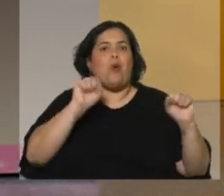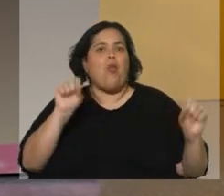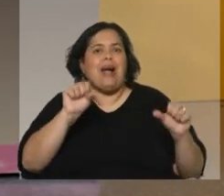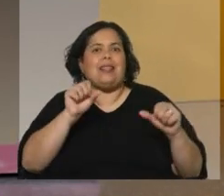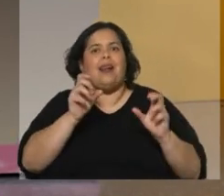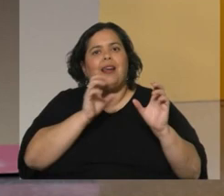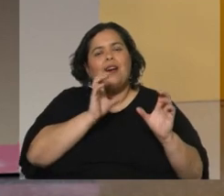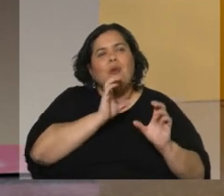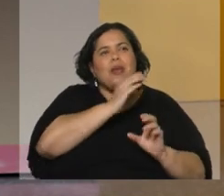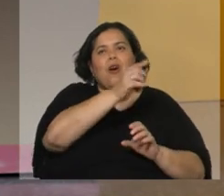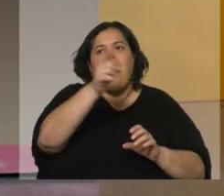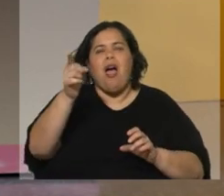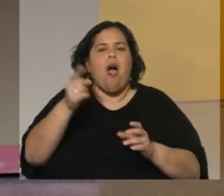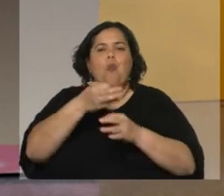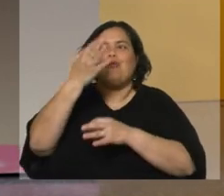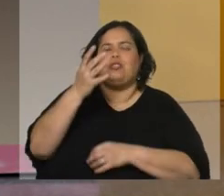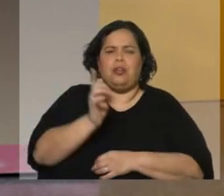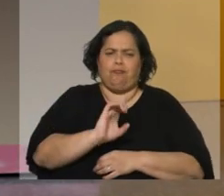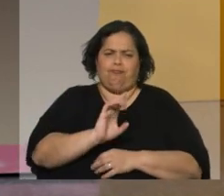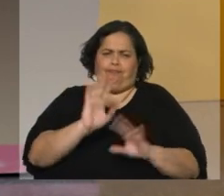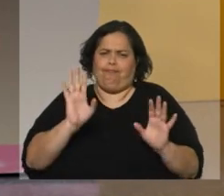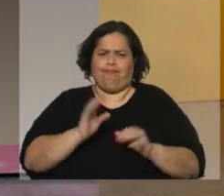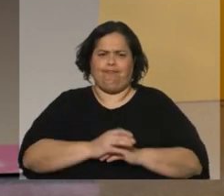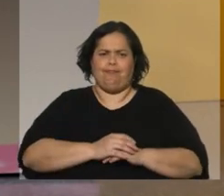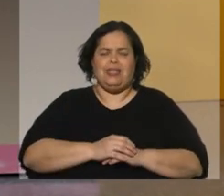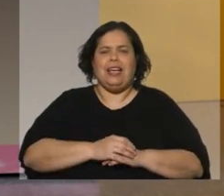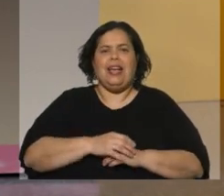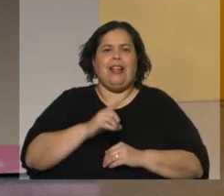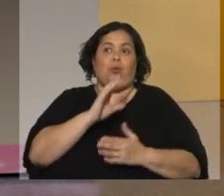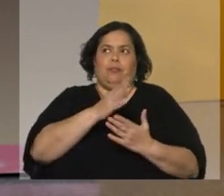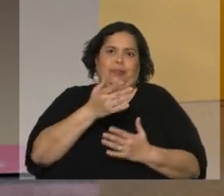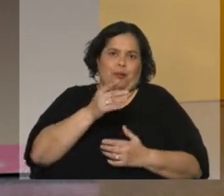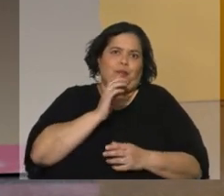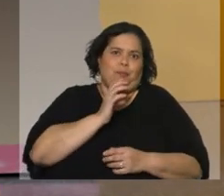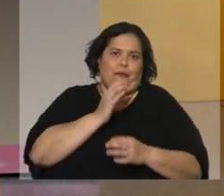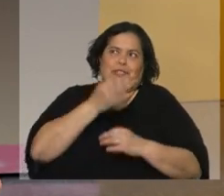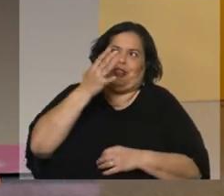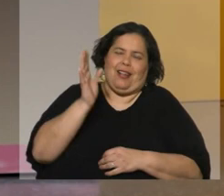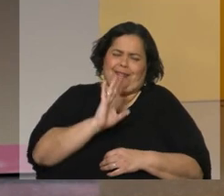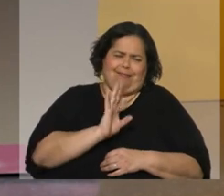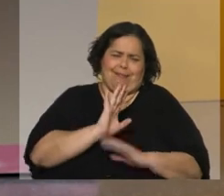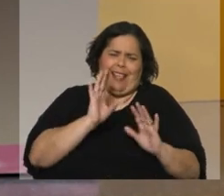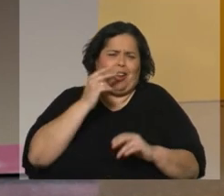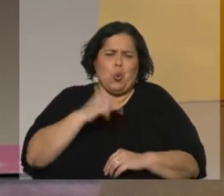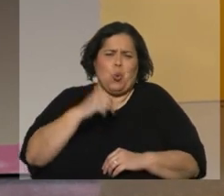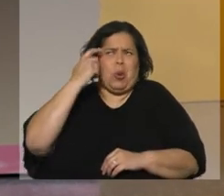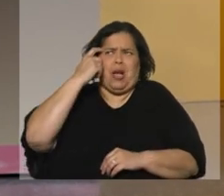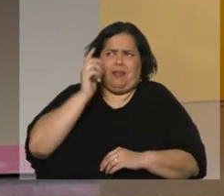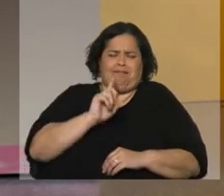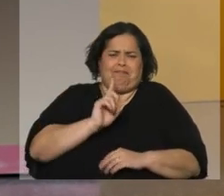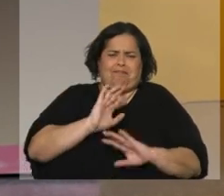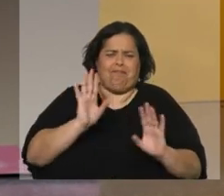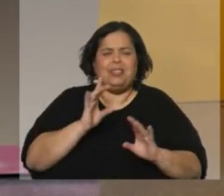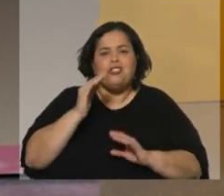hacer de forma profesional eso último mucho menos eso es está absolutamente alejado de mi crecimiento como